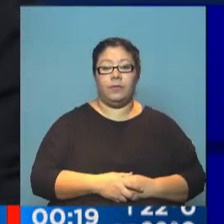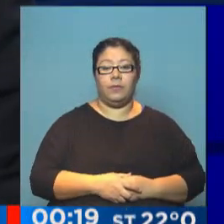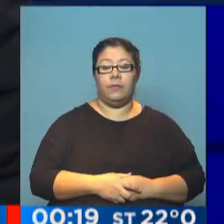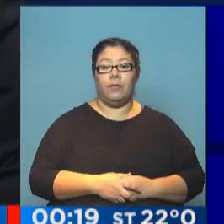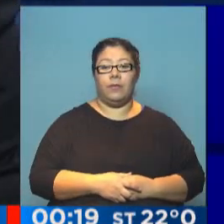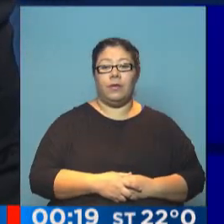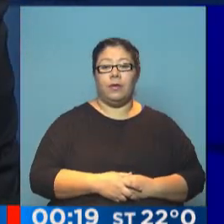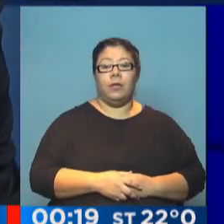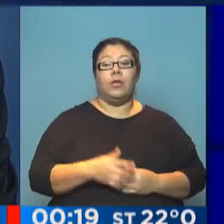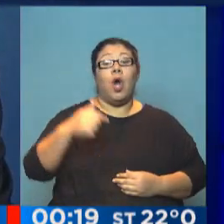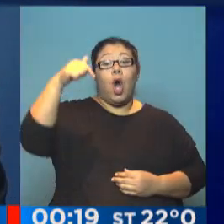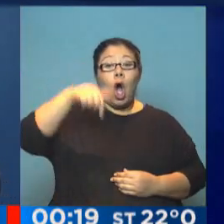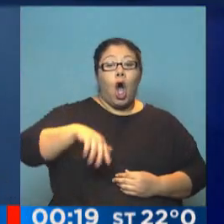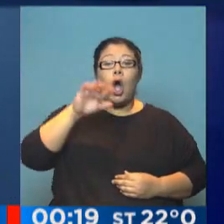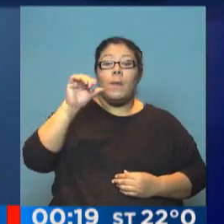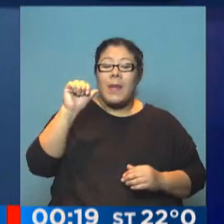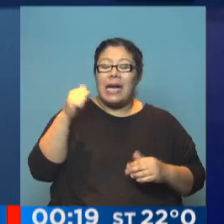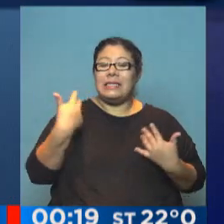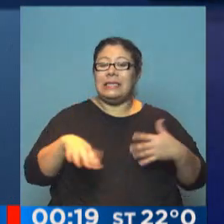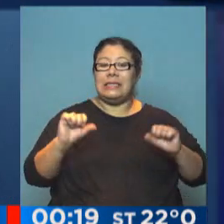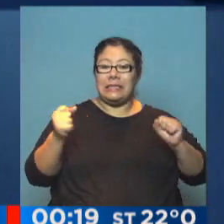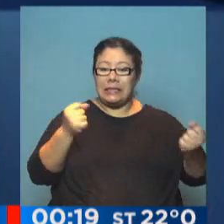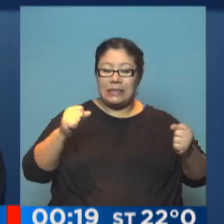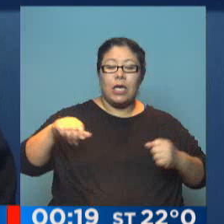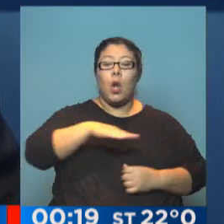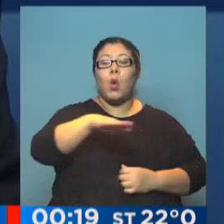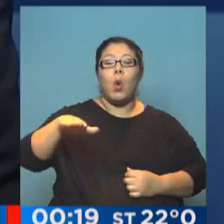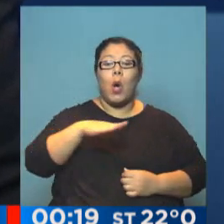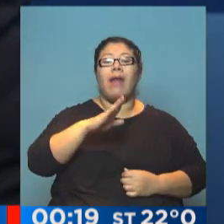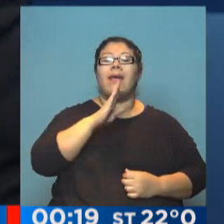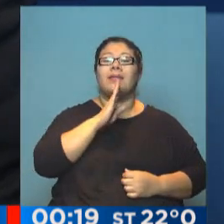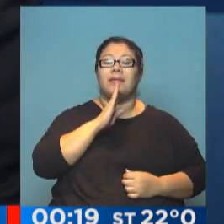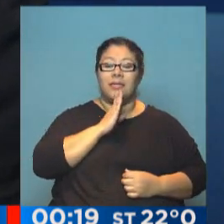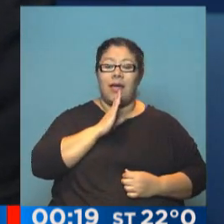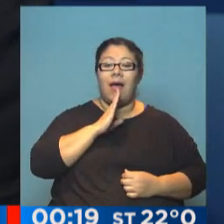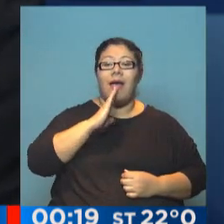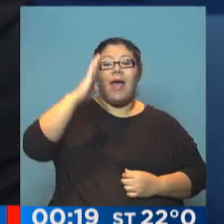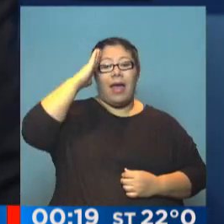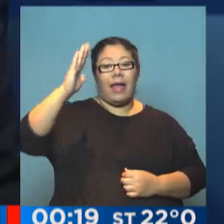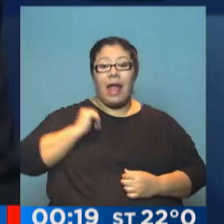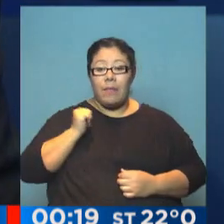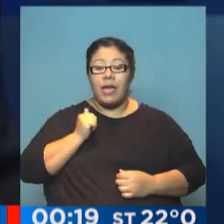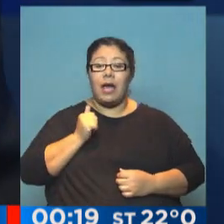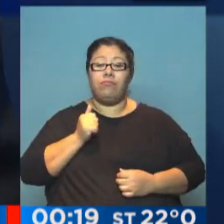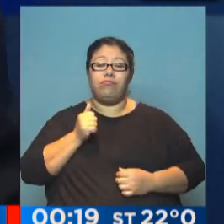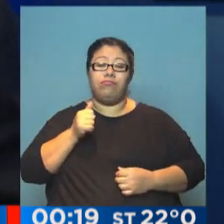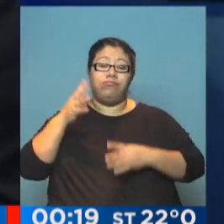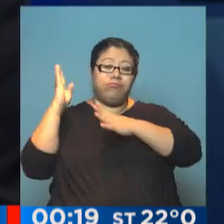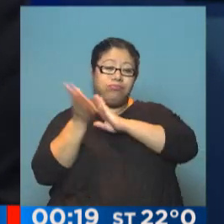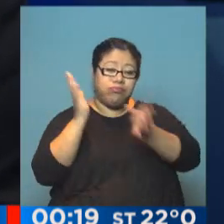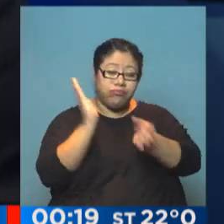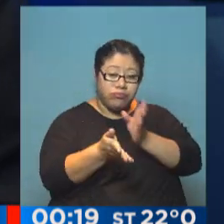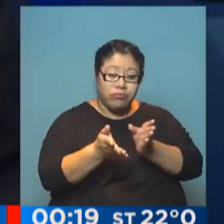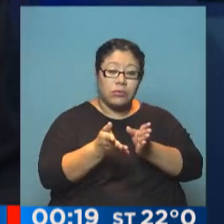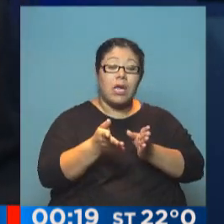Y fue un martes de tensión sobre la autopista Richeri, allí en Ezeiza. La gendarmería reprimió a los trabajadores que, por un lado, reclamaban por los